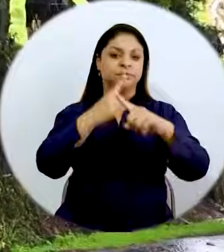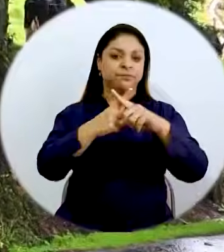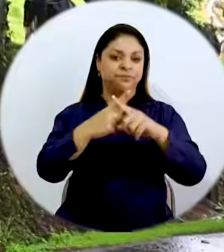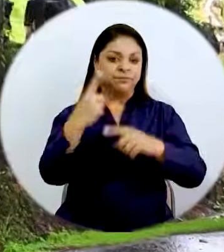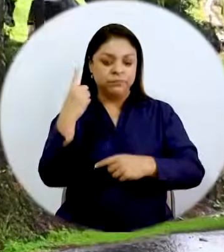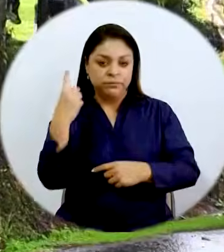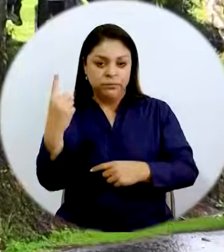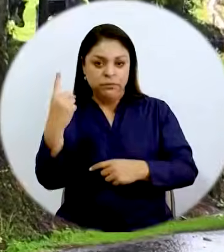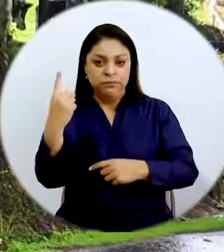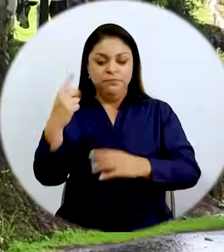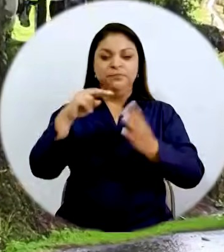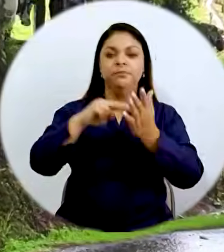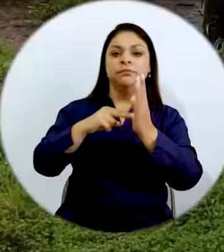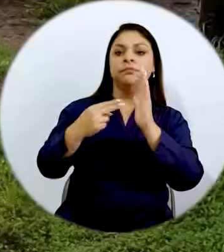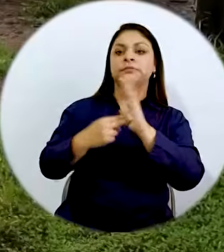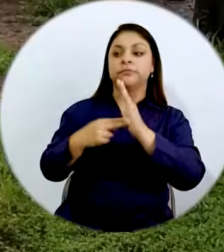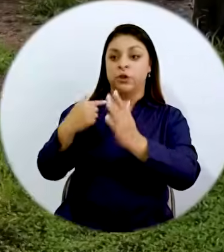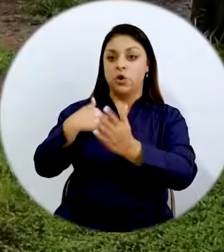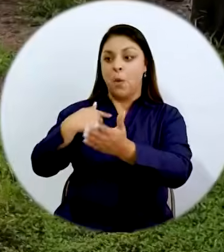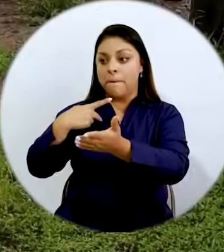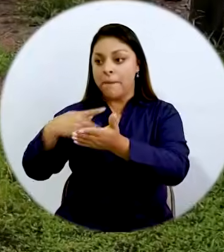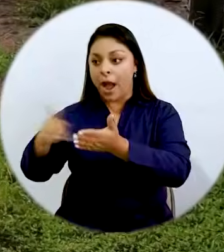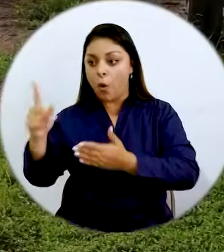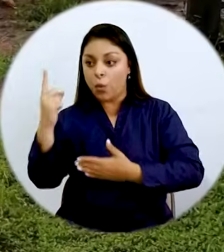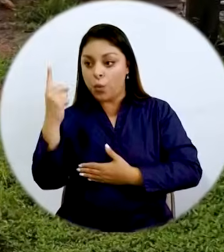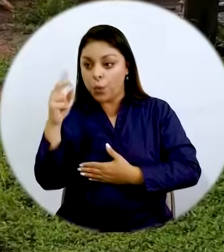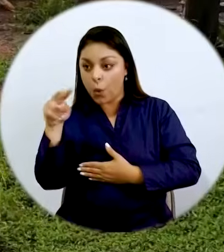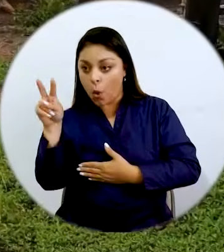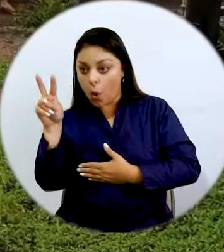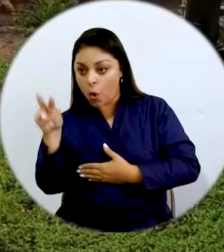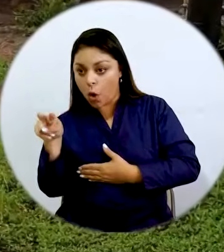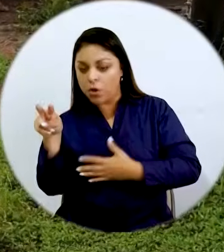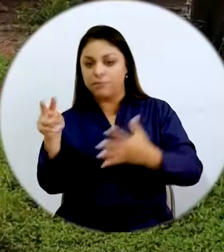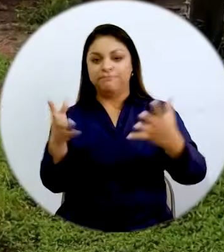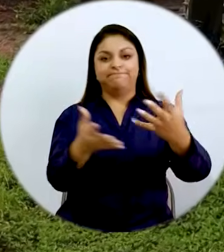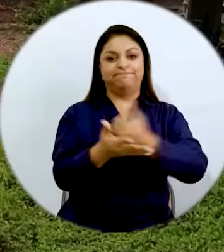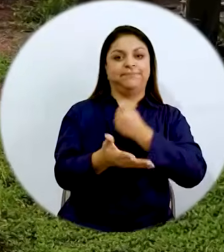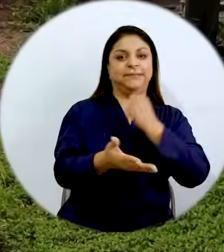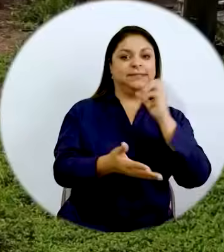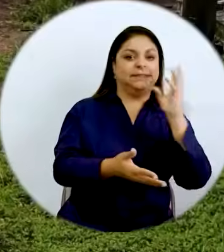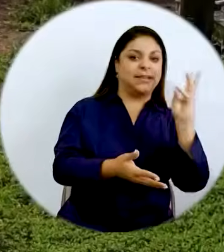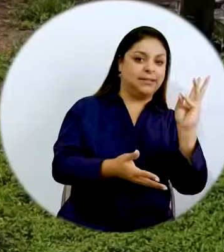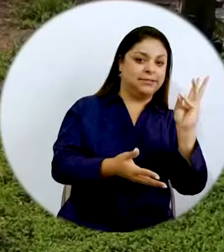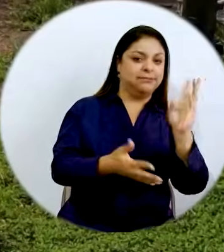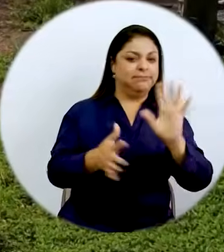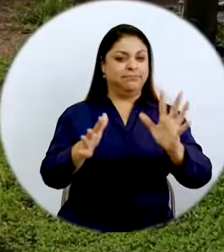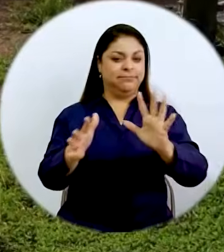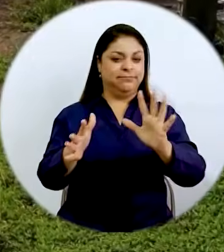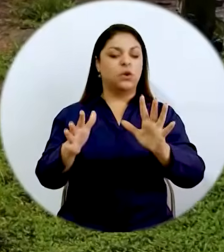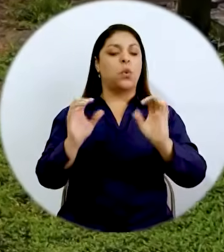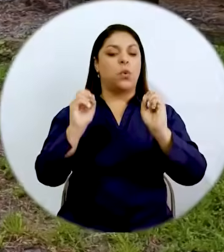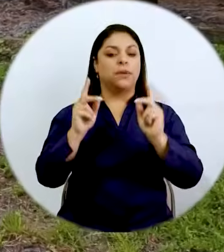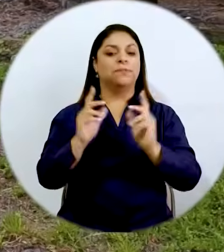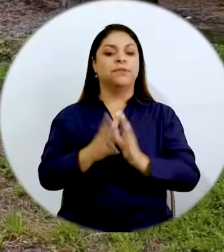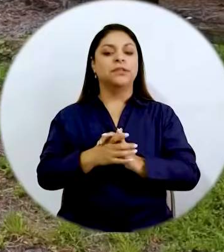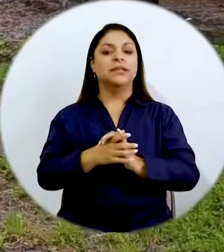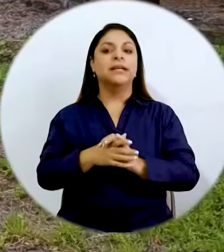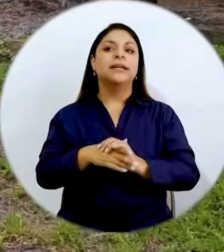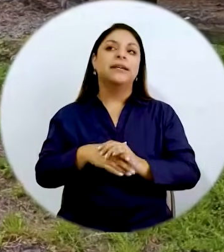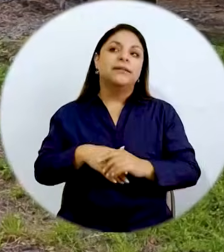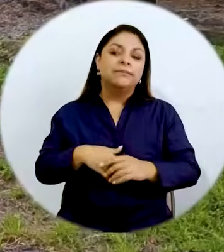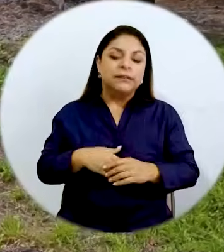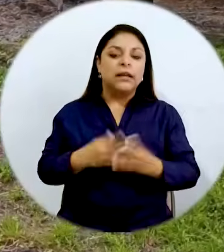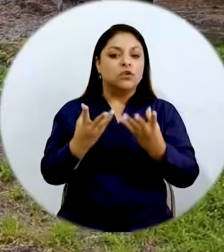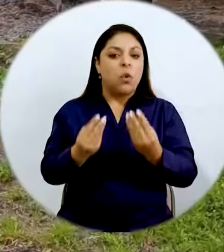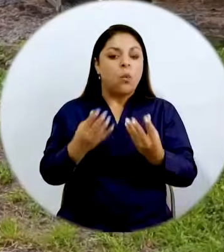una inversión de $1 puede llegar a obtener 6. Claro, el programa no lo hace todo solo, ¿verdad? Significa que necesita de